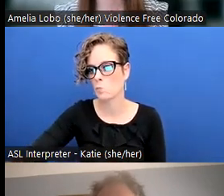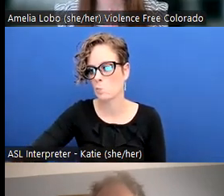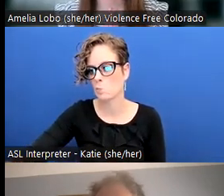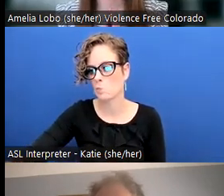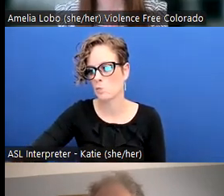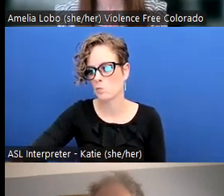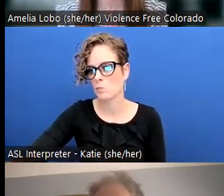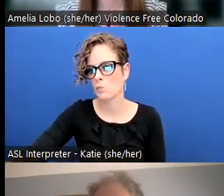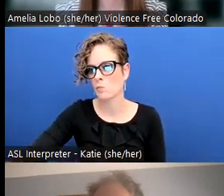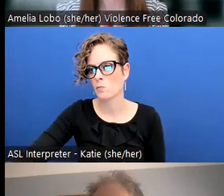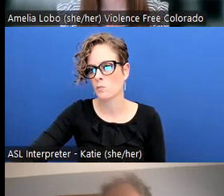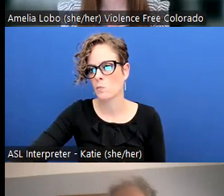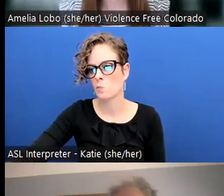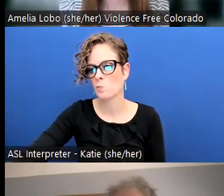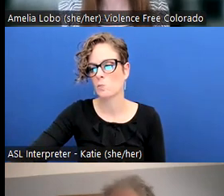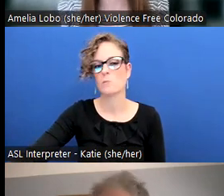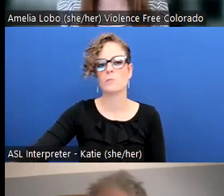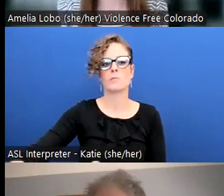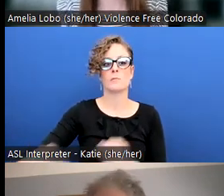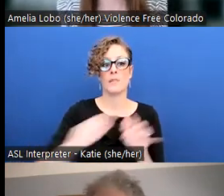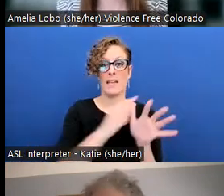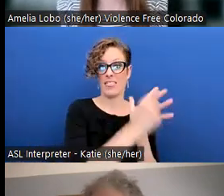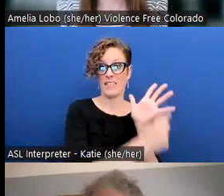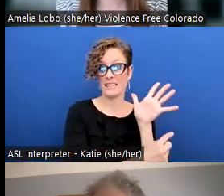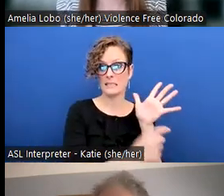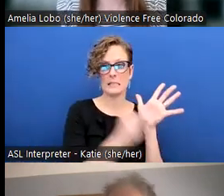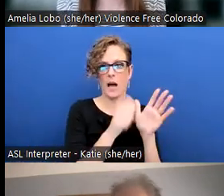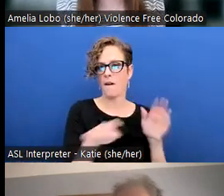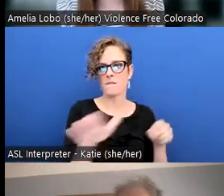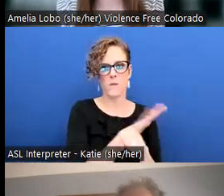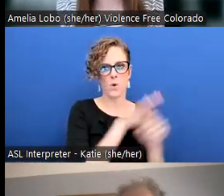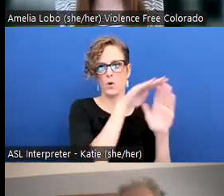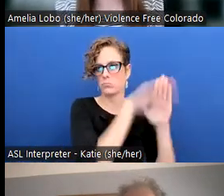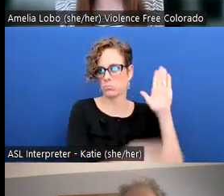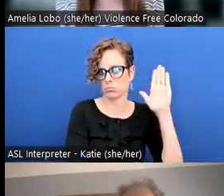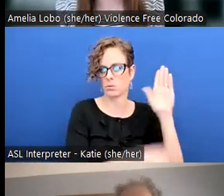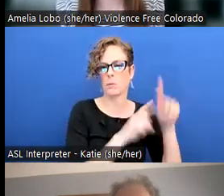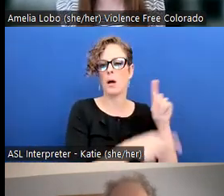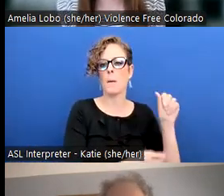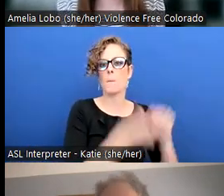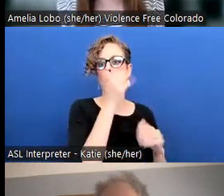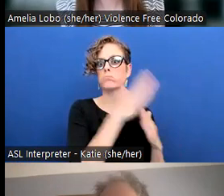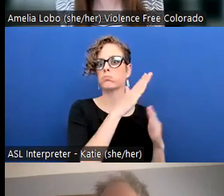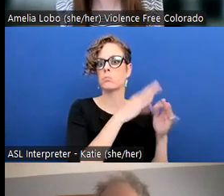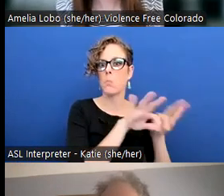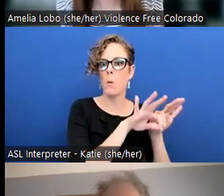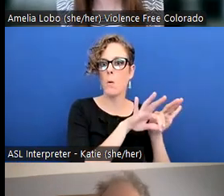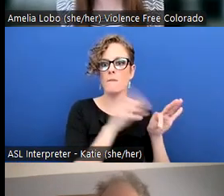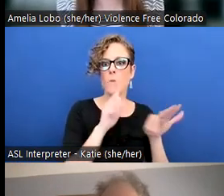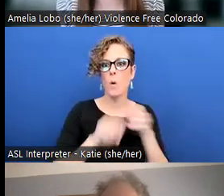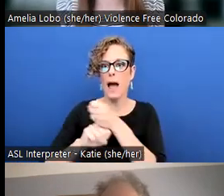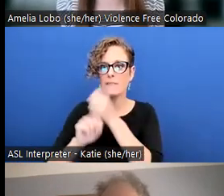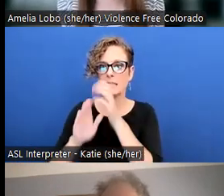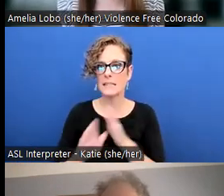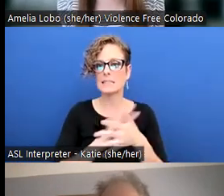Señalo, esta no es una lista completa de todas las cosas que estamos manejando, sino los puntos más pertinentes para